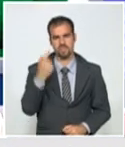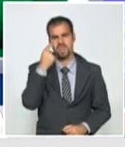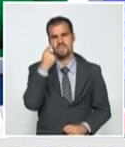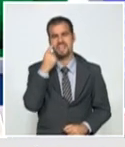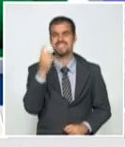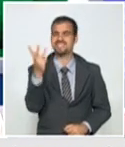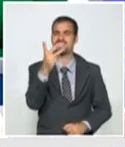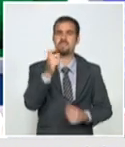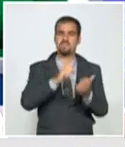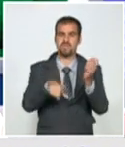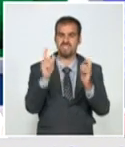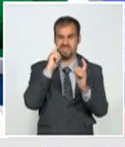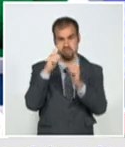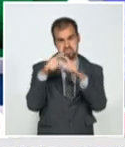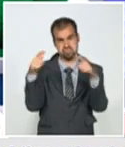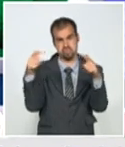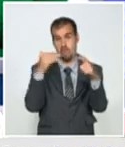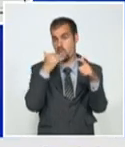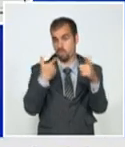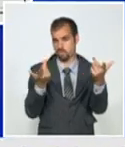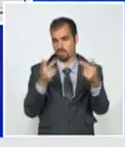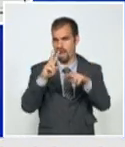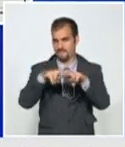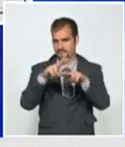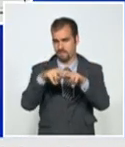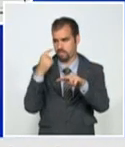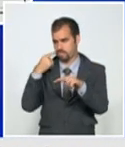mayores tasas. La Habana, ahí lo pueden ver,